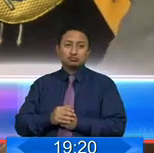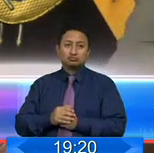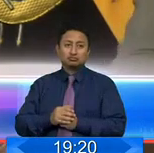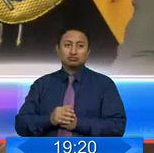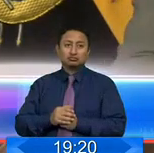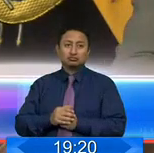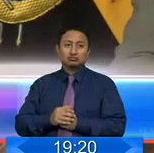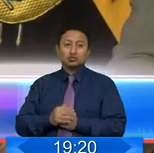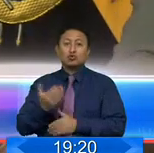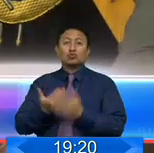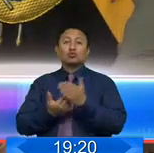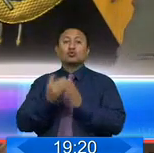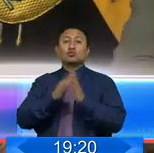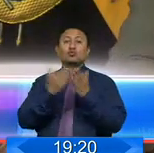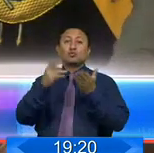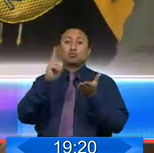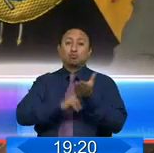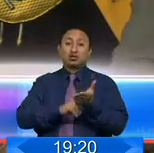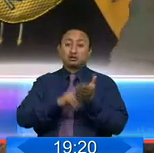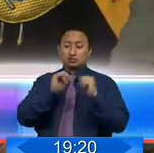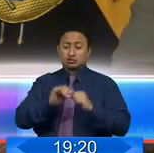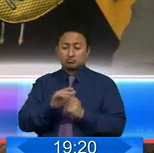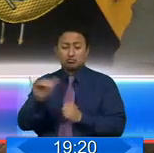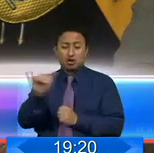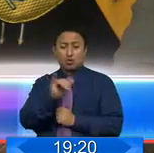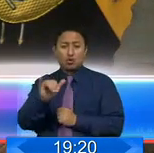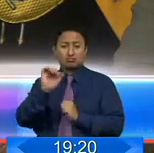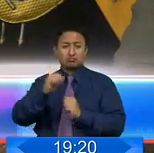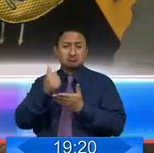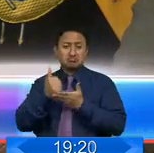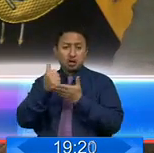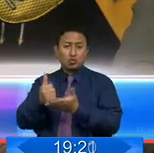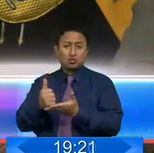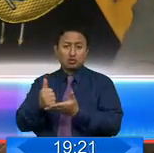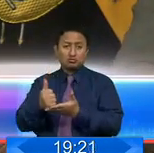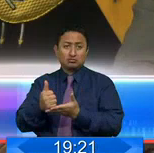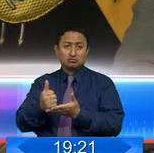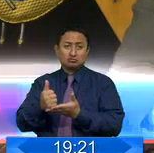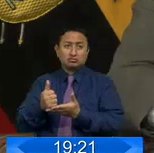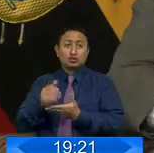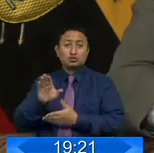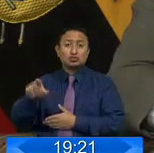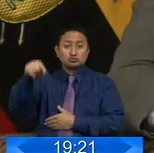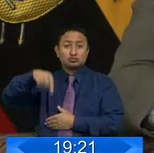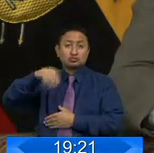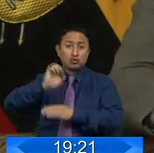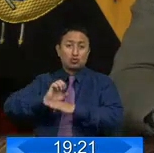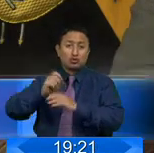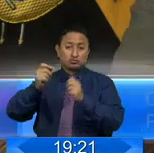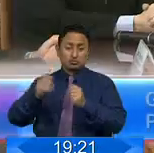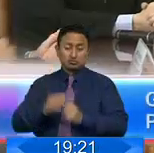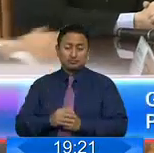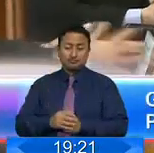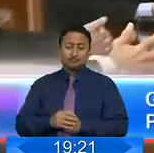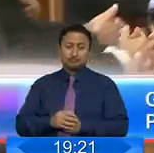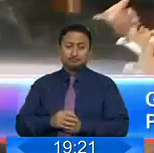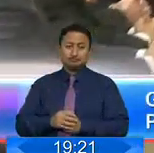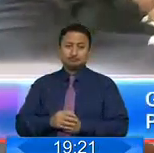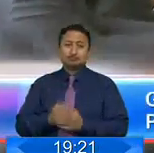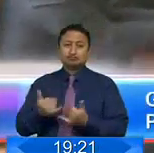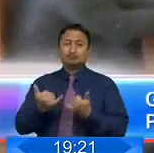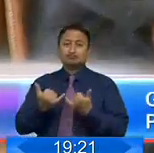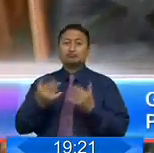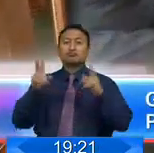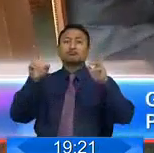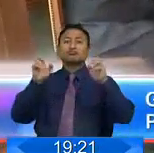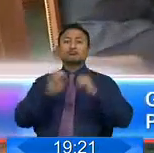un visado que les cubra y que les atienda y que atienda su estadía normal y regular en el Ecuador. Esto lo dio a conocer en el marco